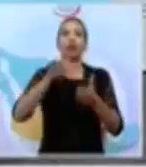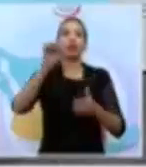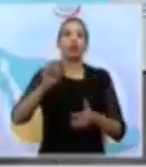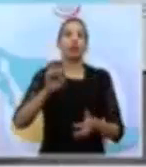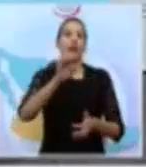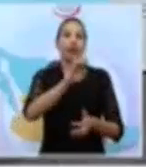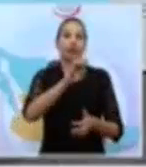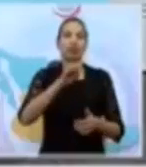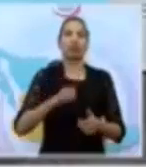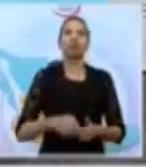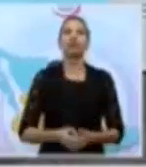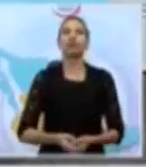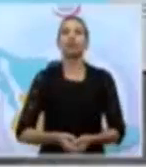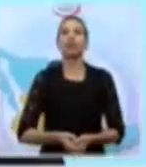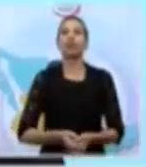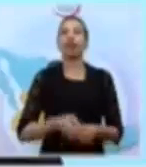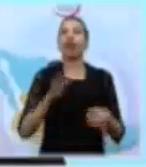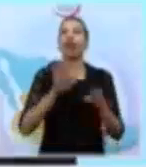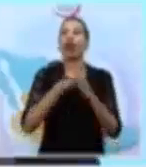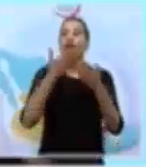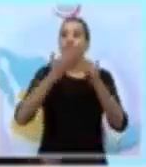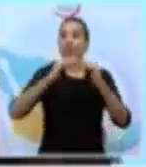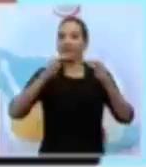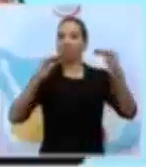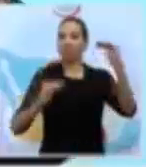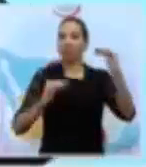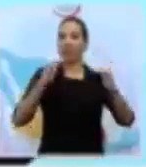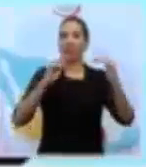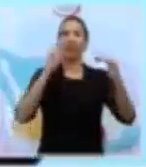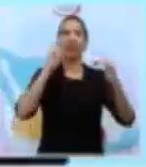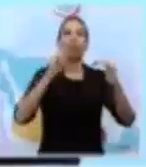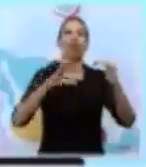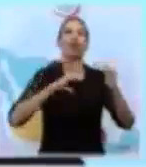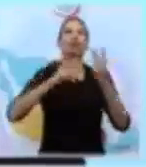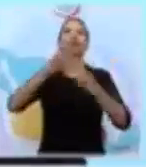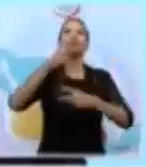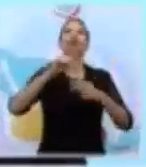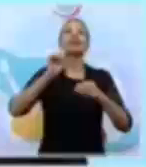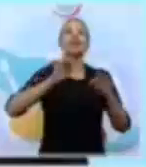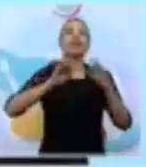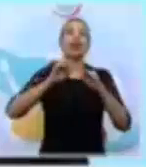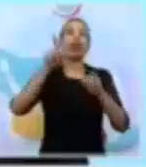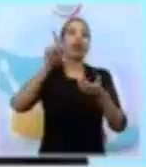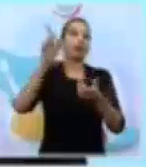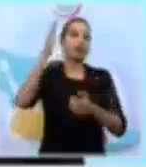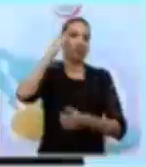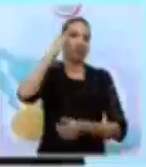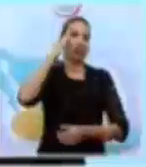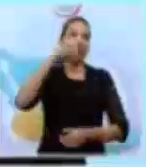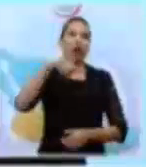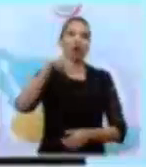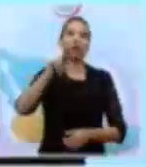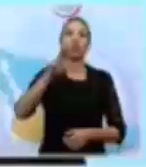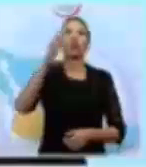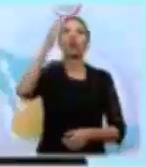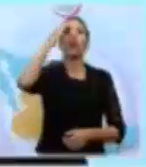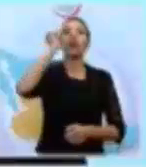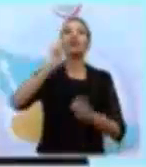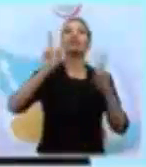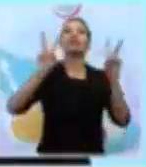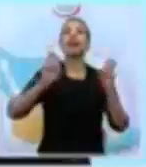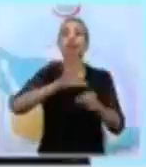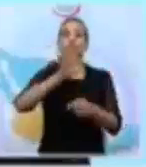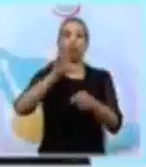sur-sureste. Estas desigualdades, porque parte también del trabajo de Naciones Unidas es conozca el tema global,